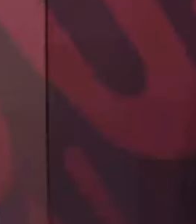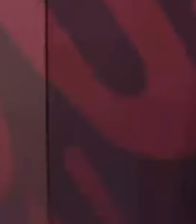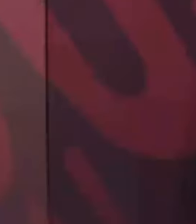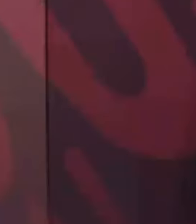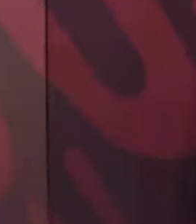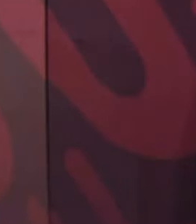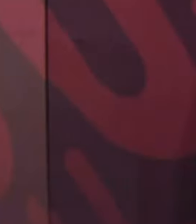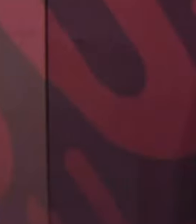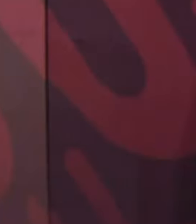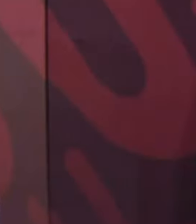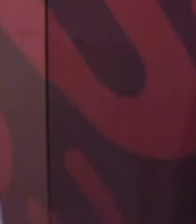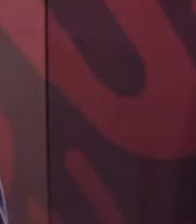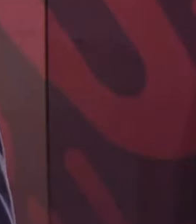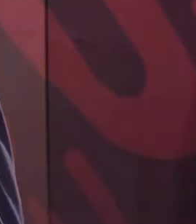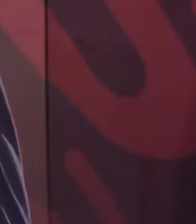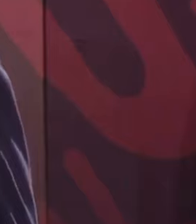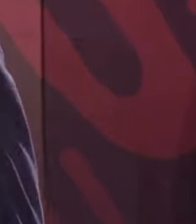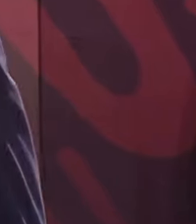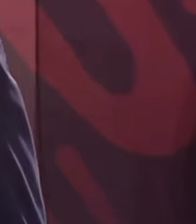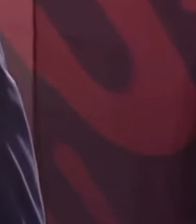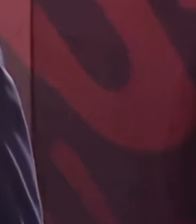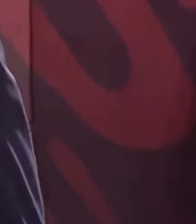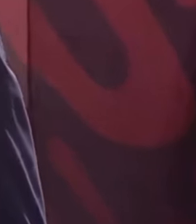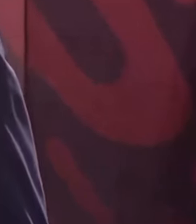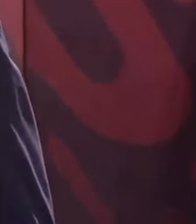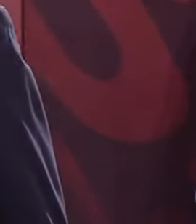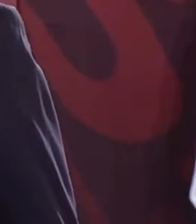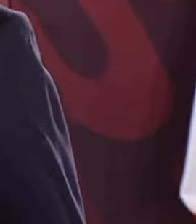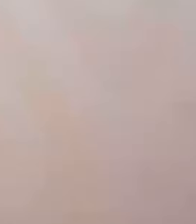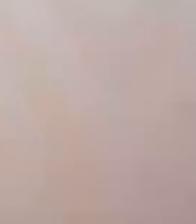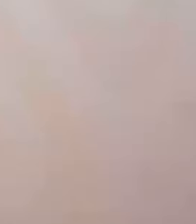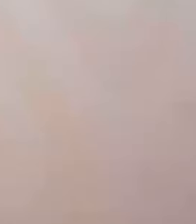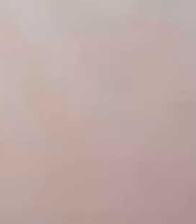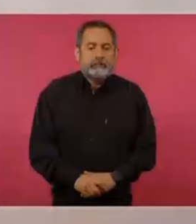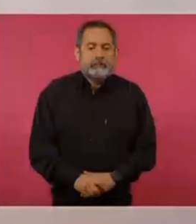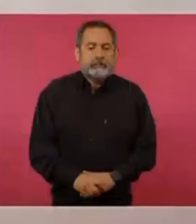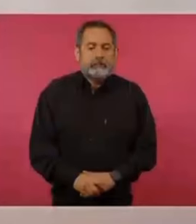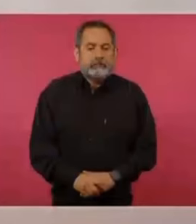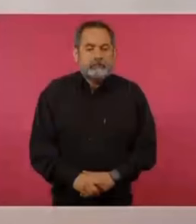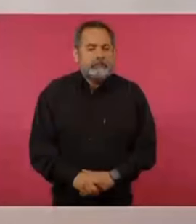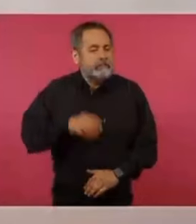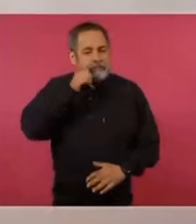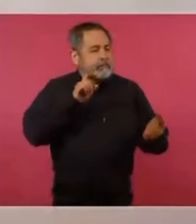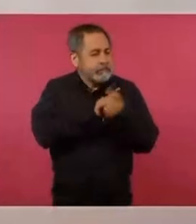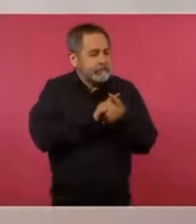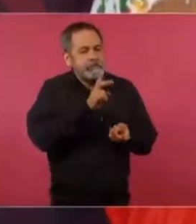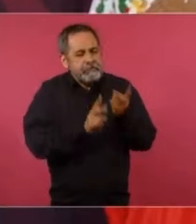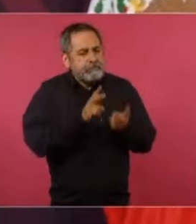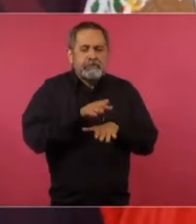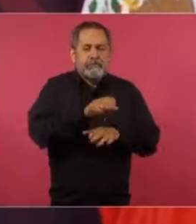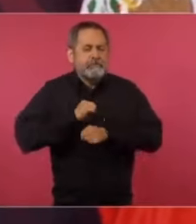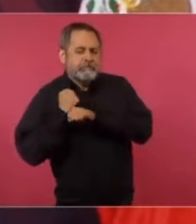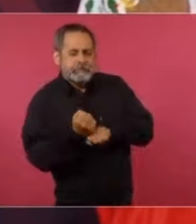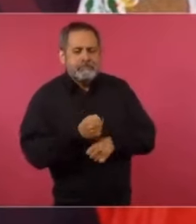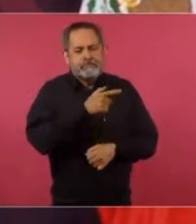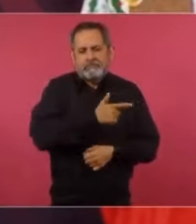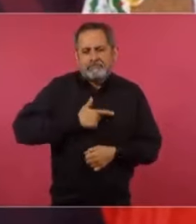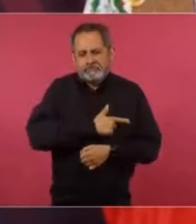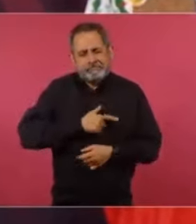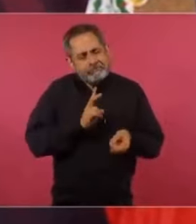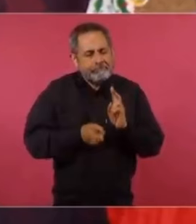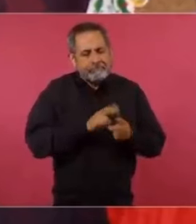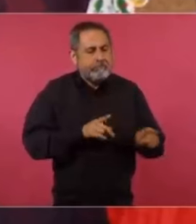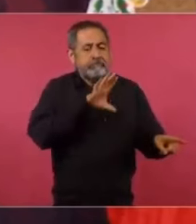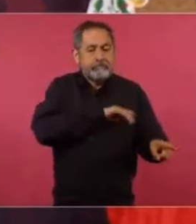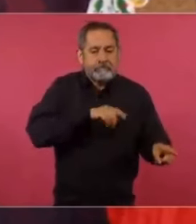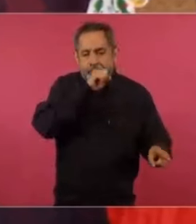escojo al papá. Además, cada vez que nos encontramos, hablamos de béisbol. Porque le gusta el béisbol y lo va a